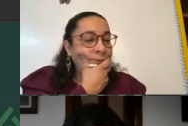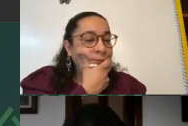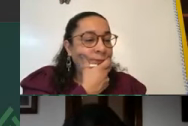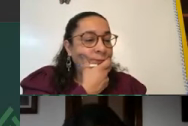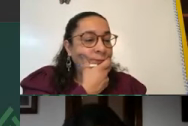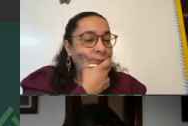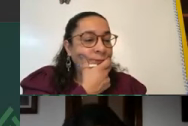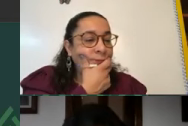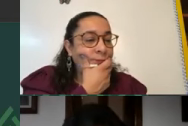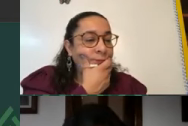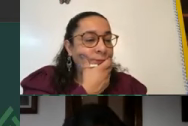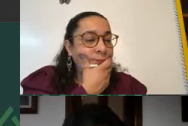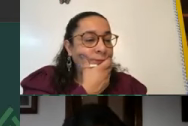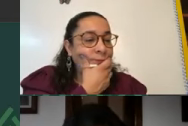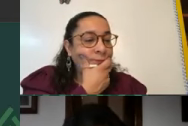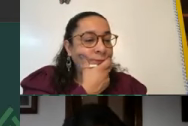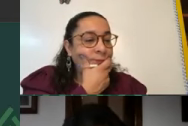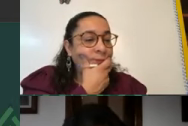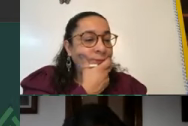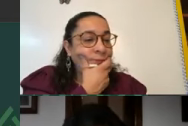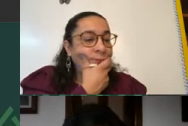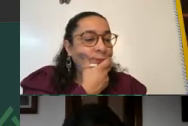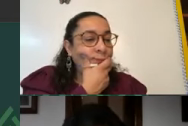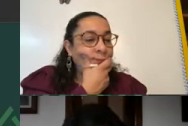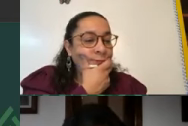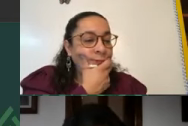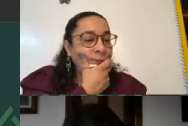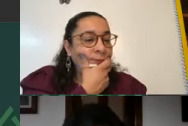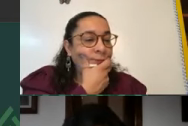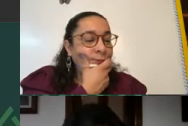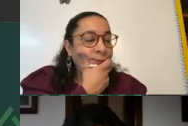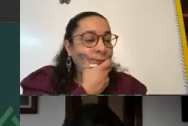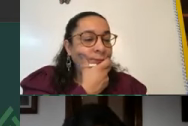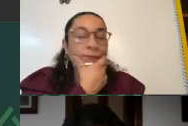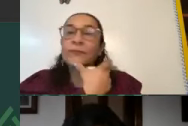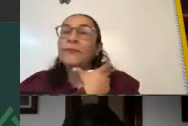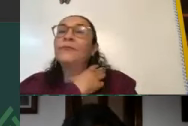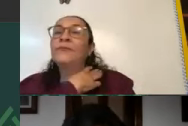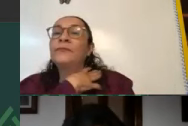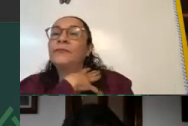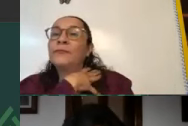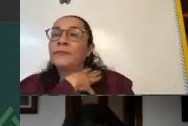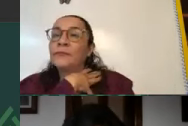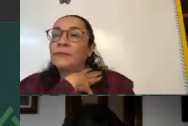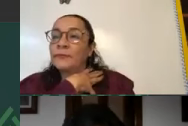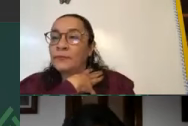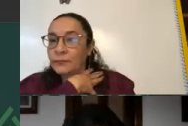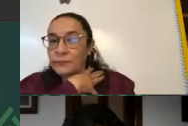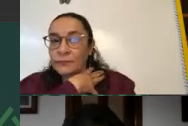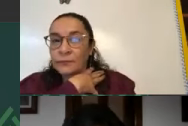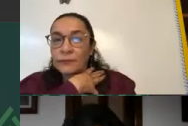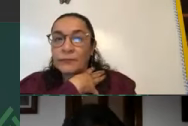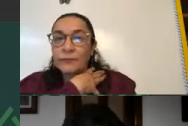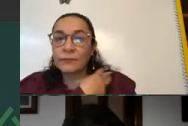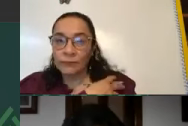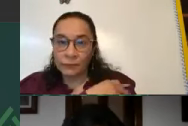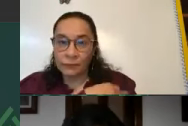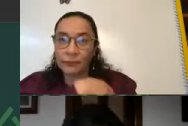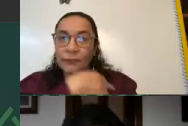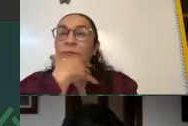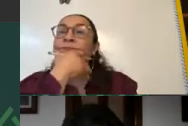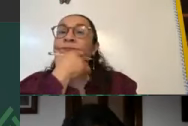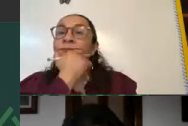suministro. Cabe aclarar que para acceder a este beneficio, los contribuyentes no requerirán tener instalado